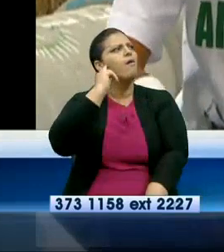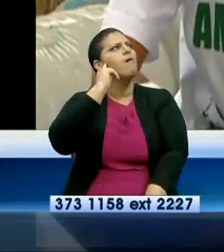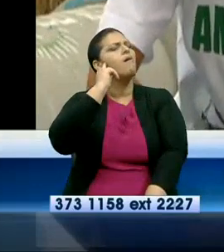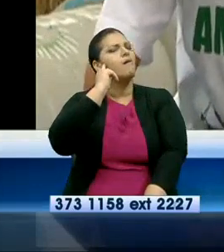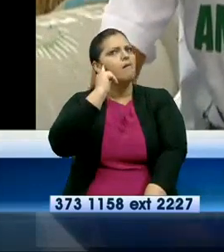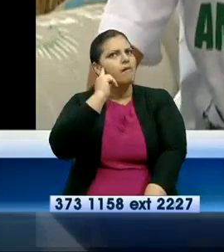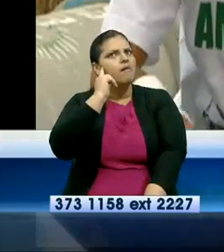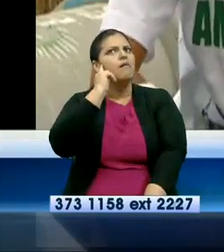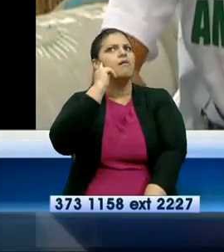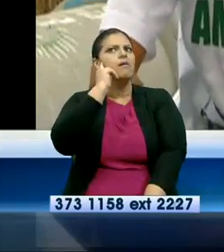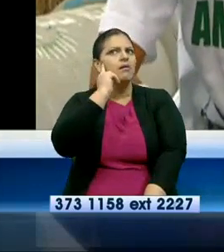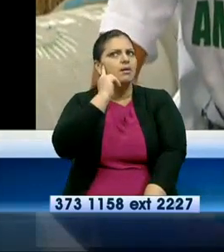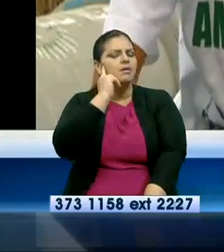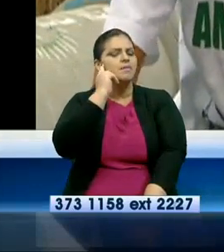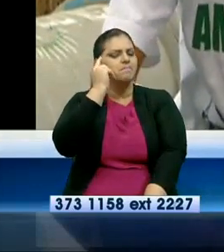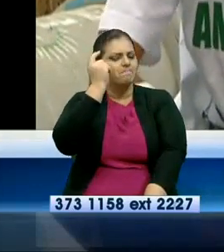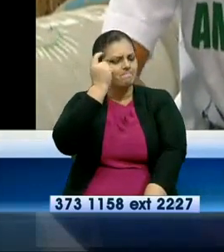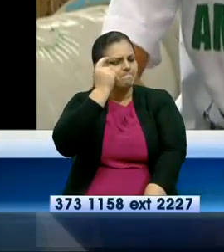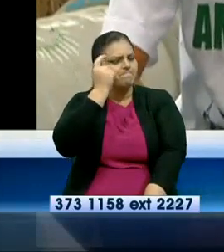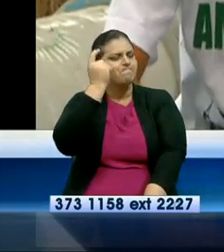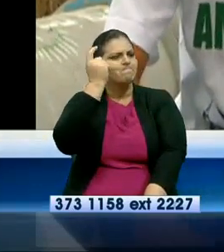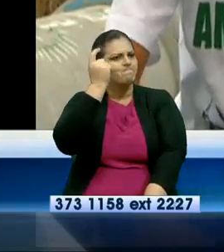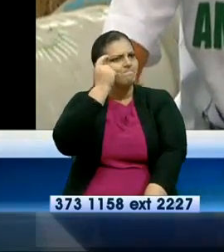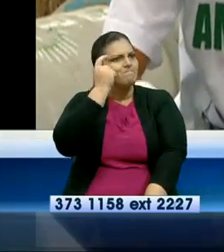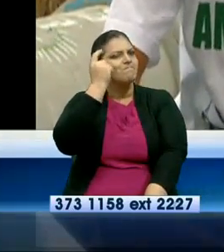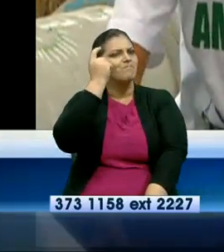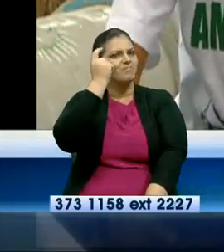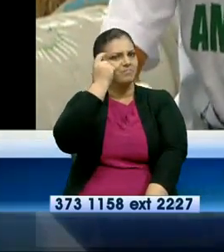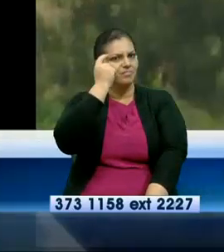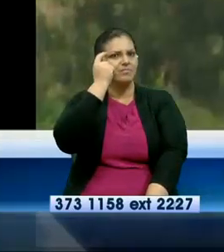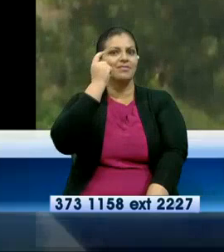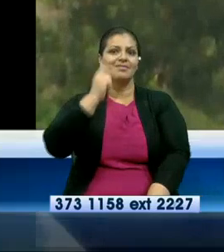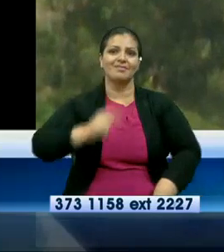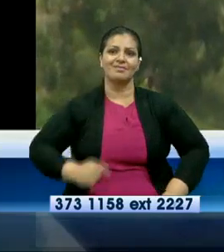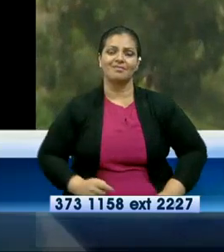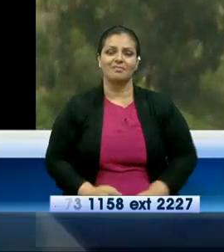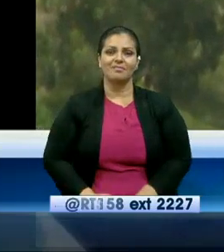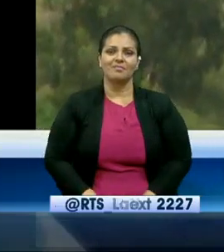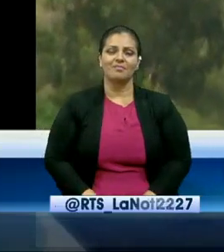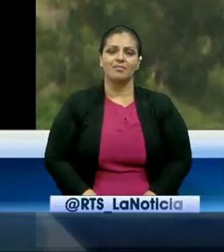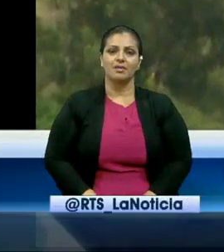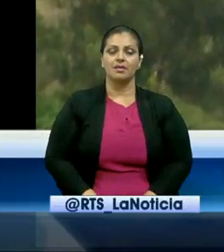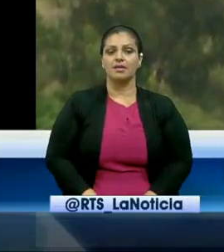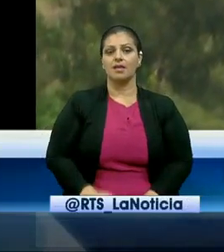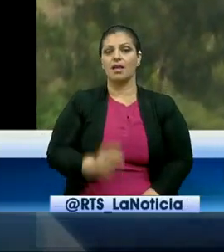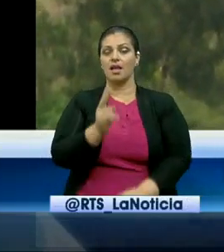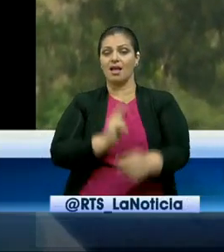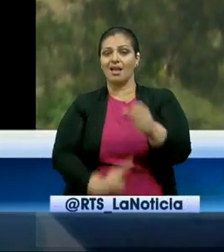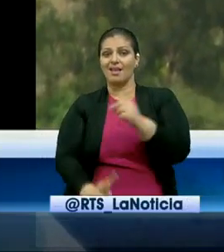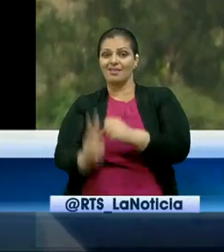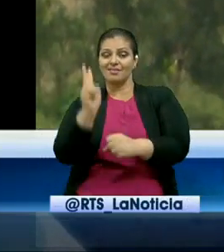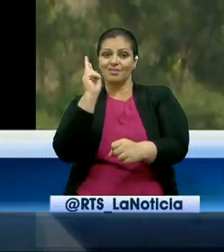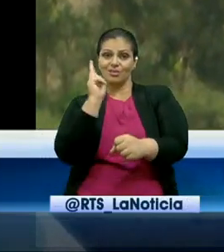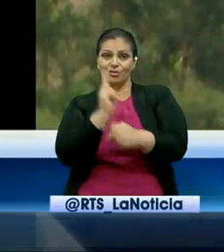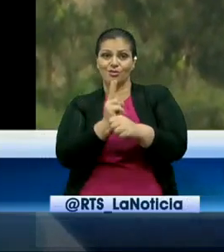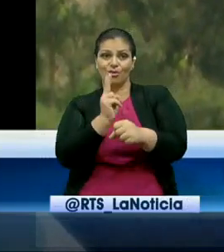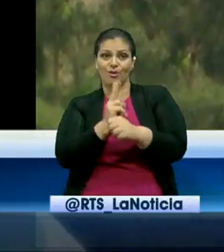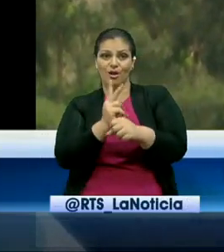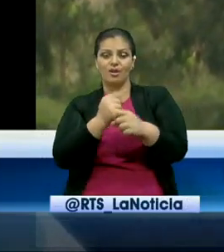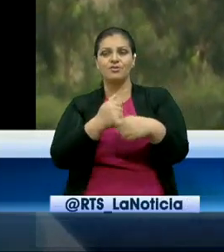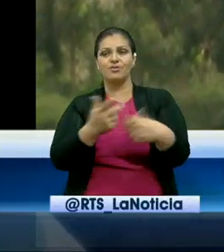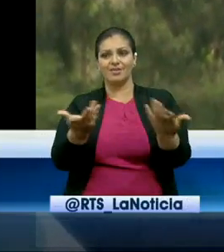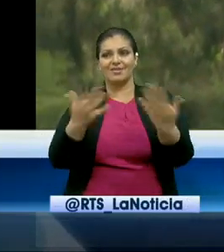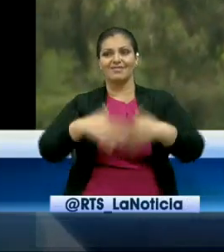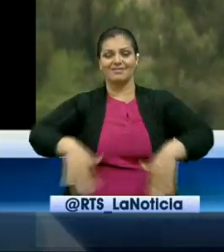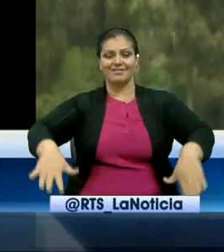con canciones que tengan un buen contenido, que no sea lo típico. Hace 2 años estábamos en el pregón de Cumbayá,